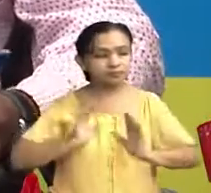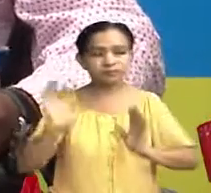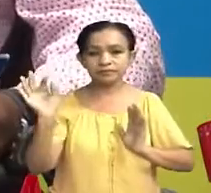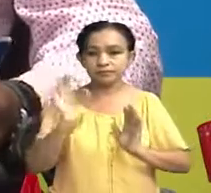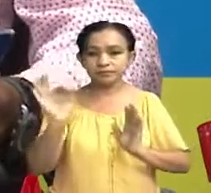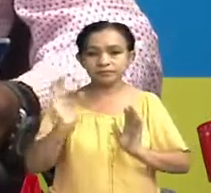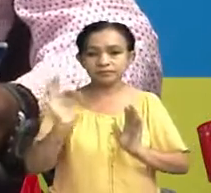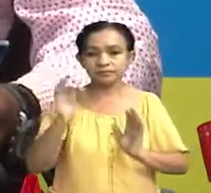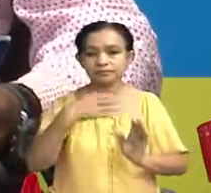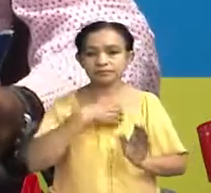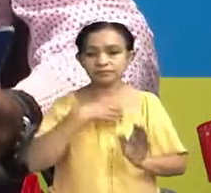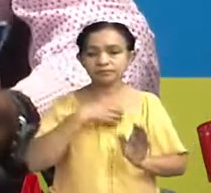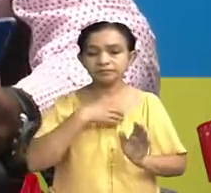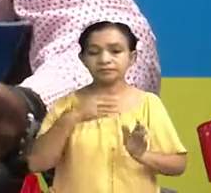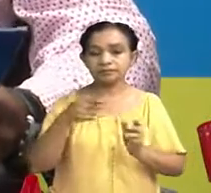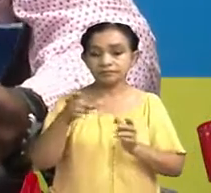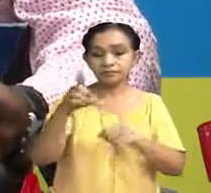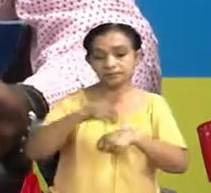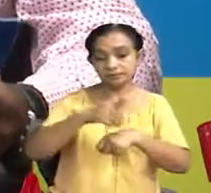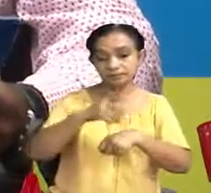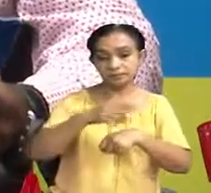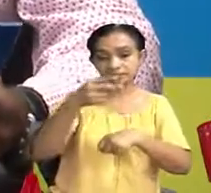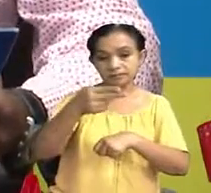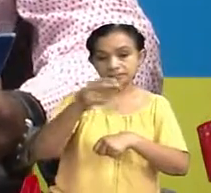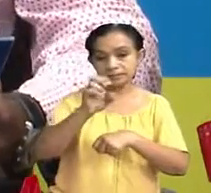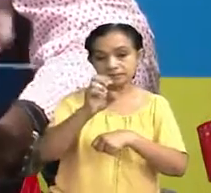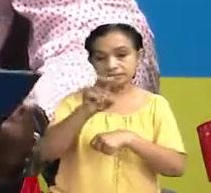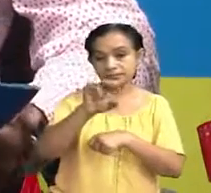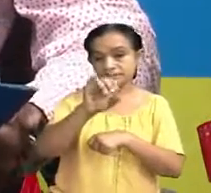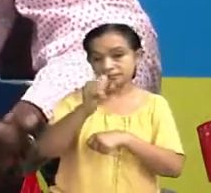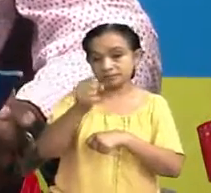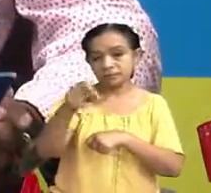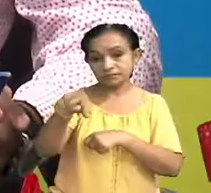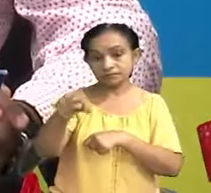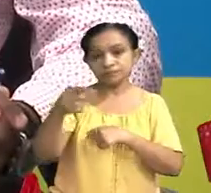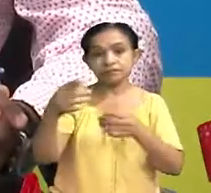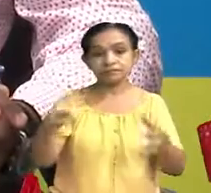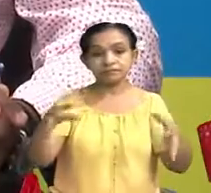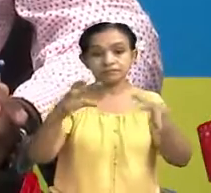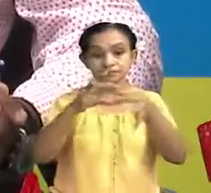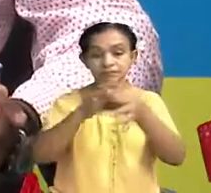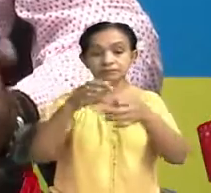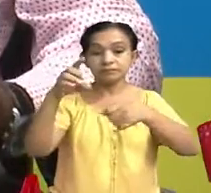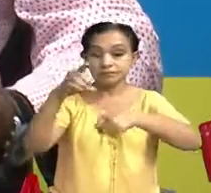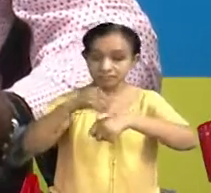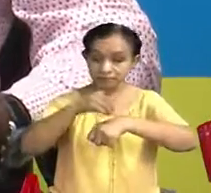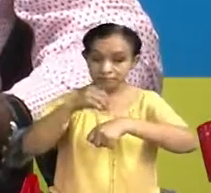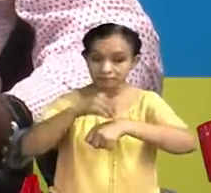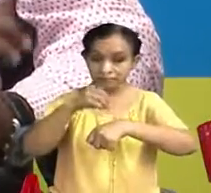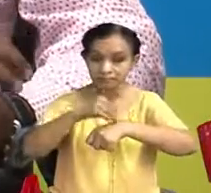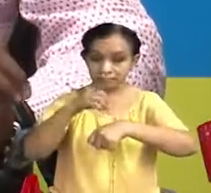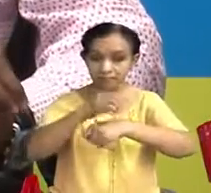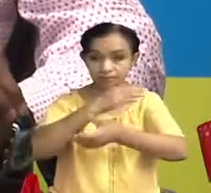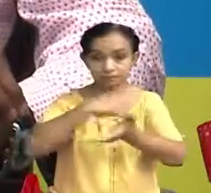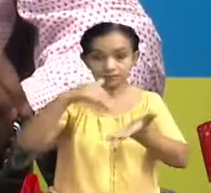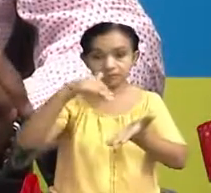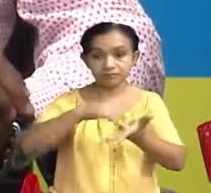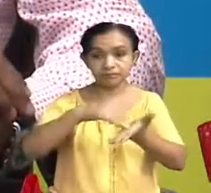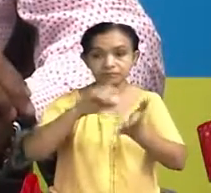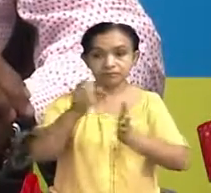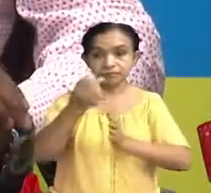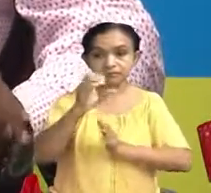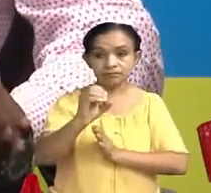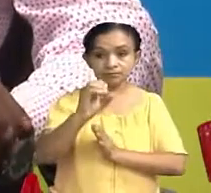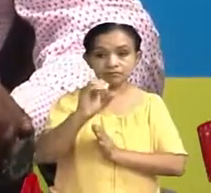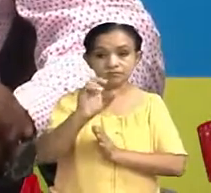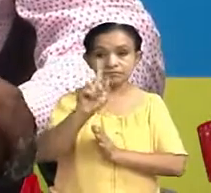causas. Tenemos como invitado al doctor Genesis Green, quien es parte del personal médico del Centro de Salud Sócrates